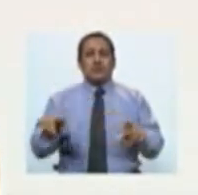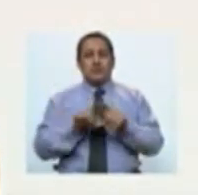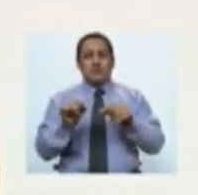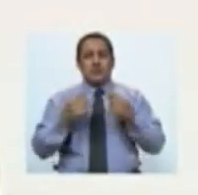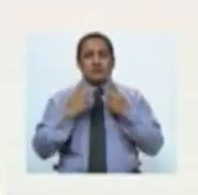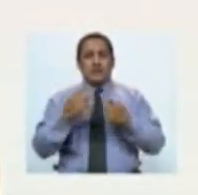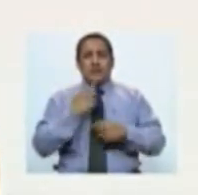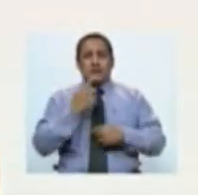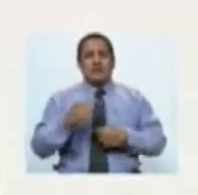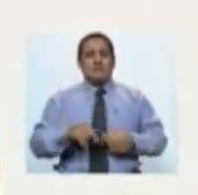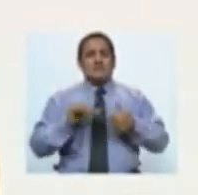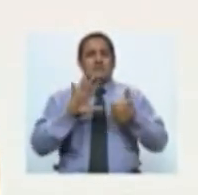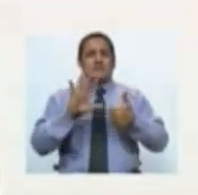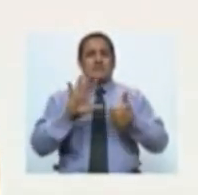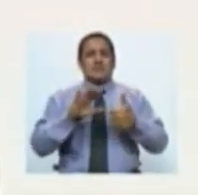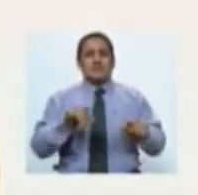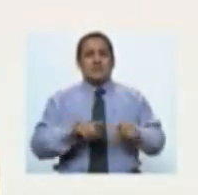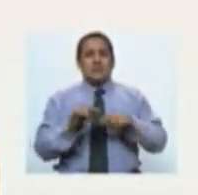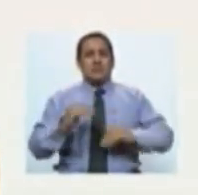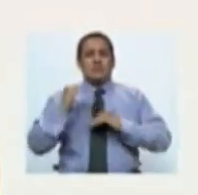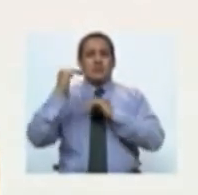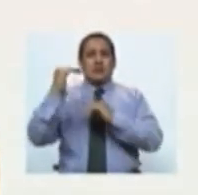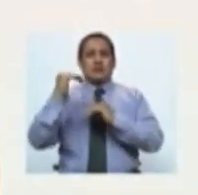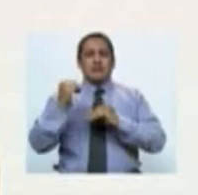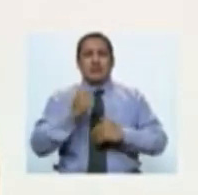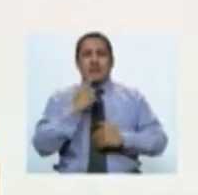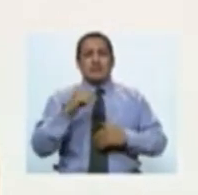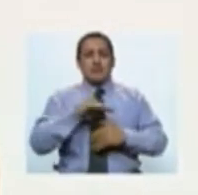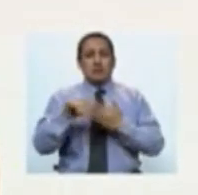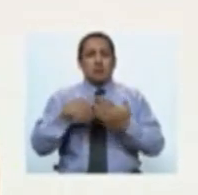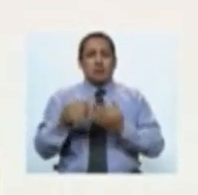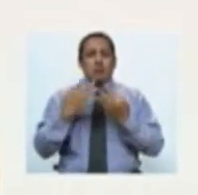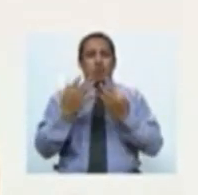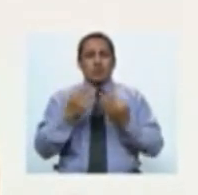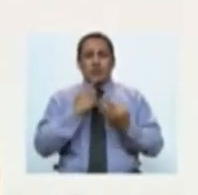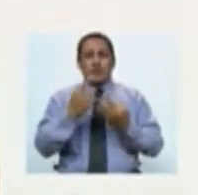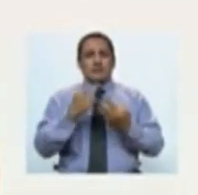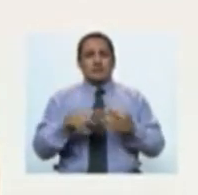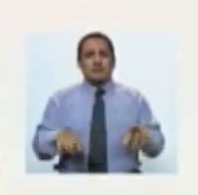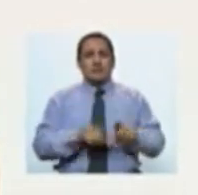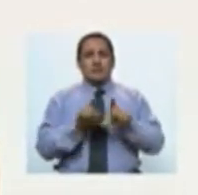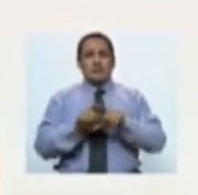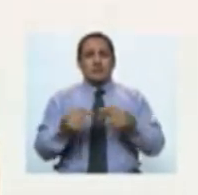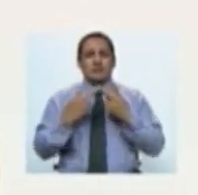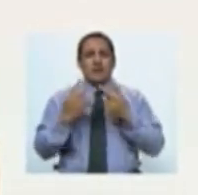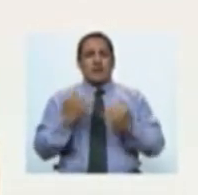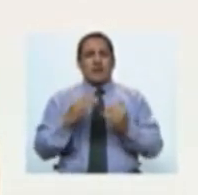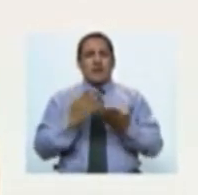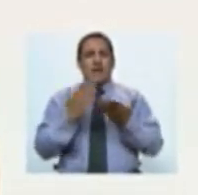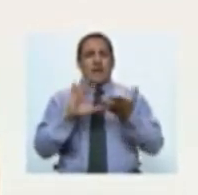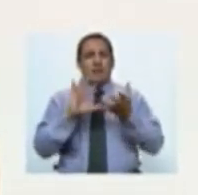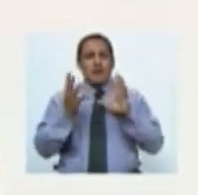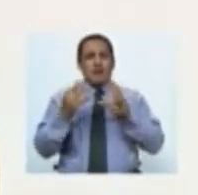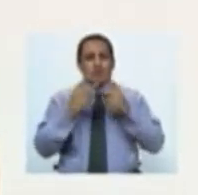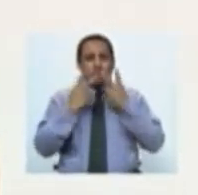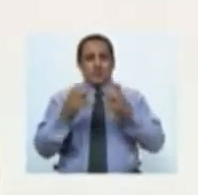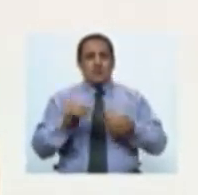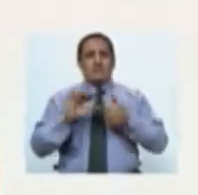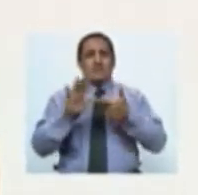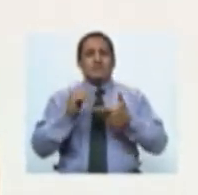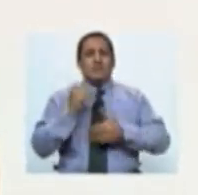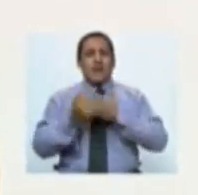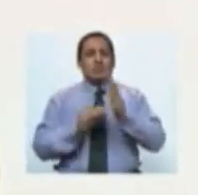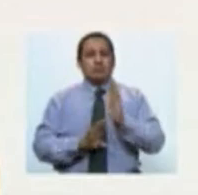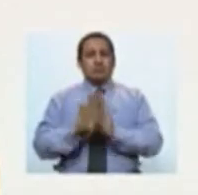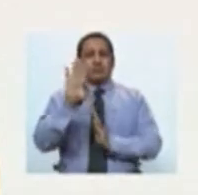Correcto. En total son seis niveles, ¿no? Son 8 niveles, pero actualmente se están abiertos solamente 6 para